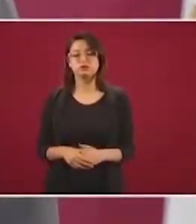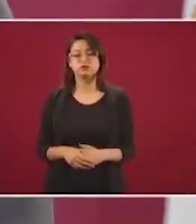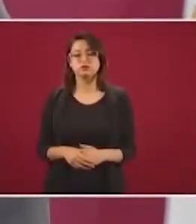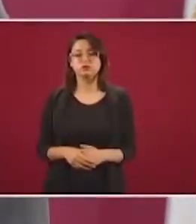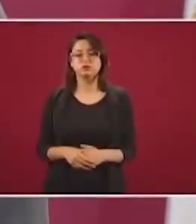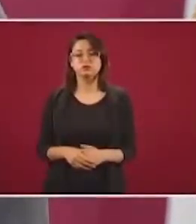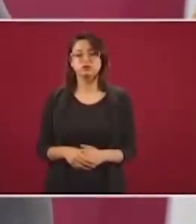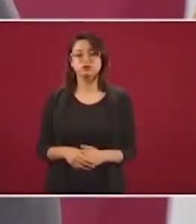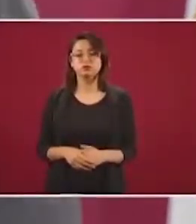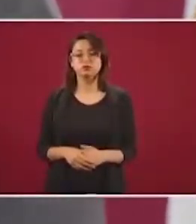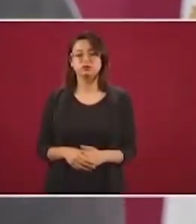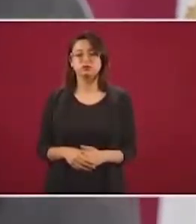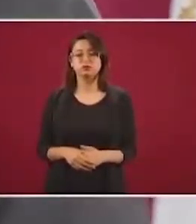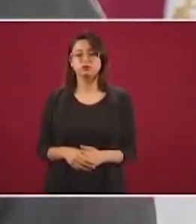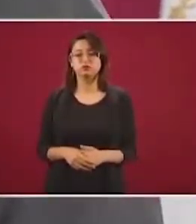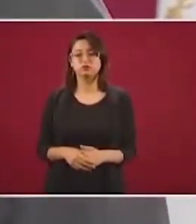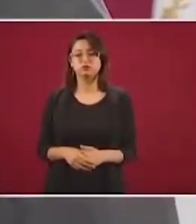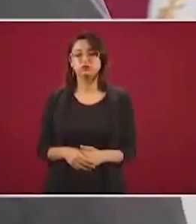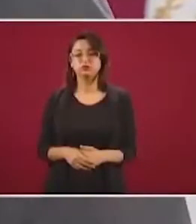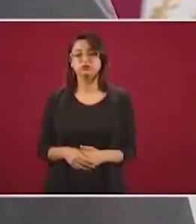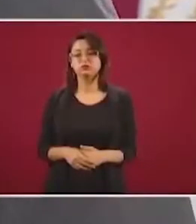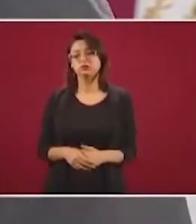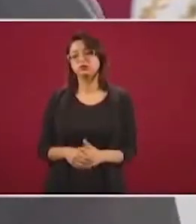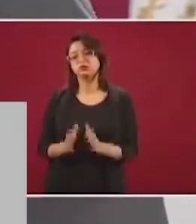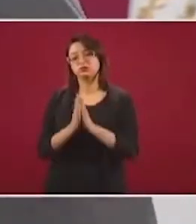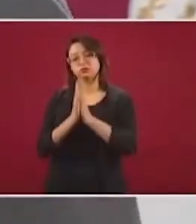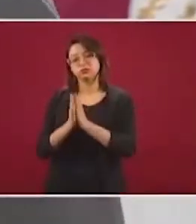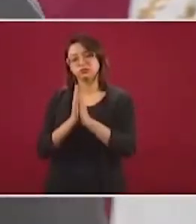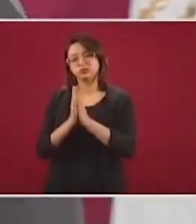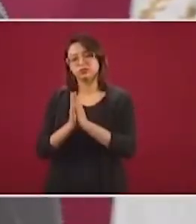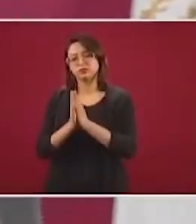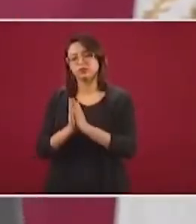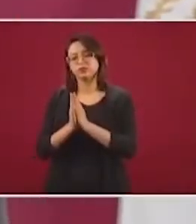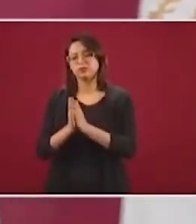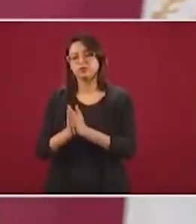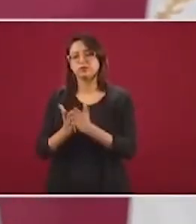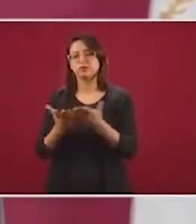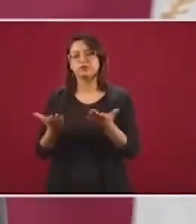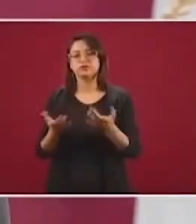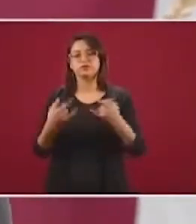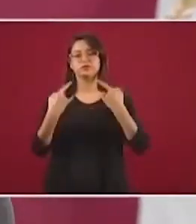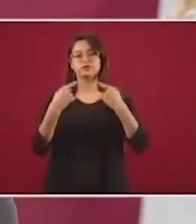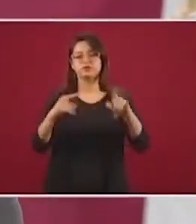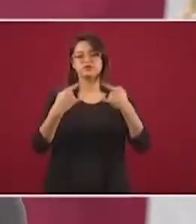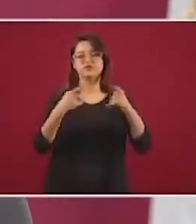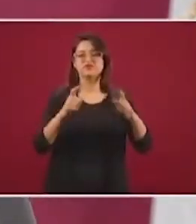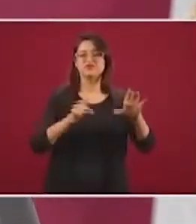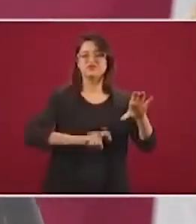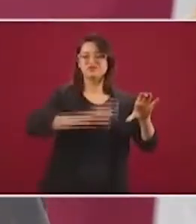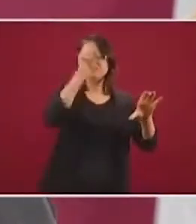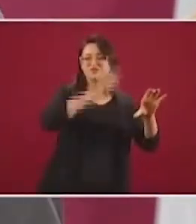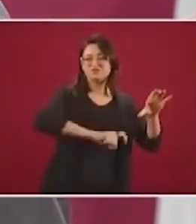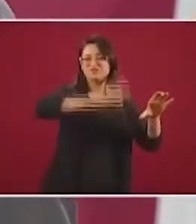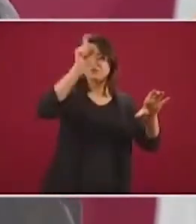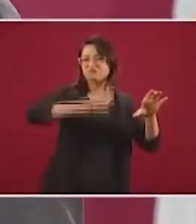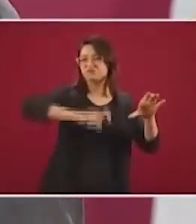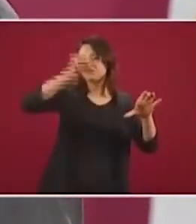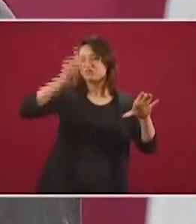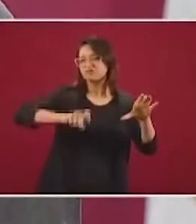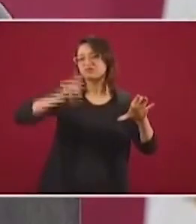no nos pinten las puertas las paredes